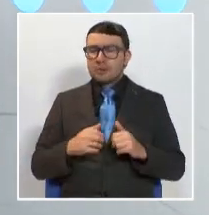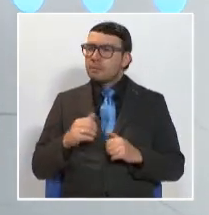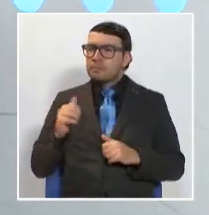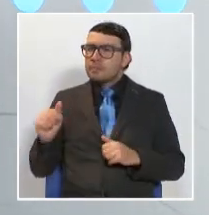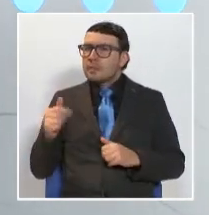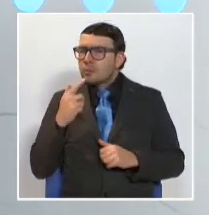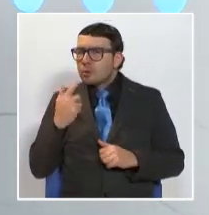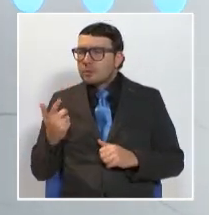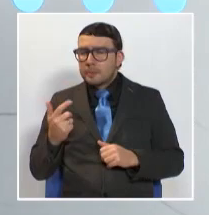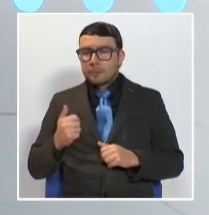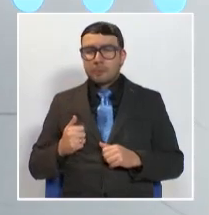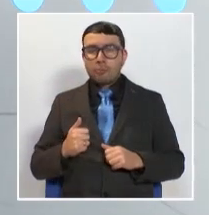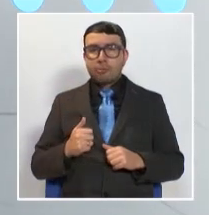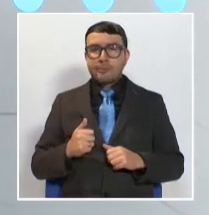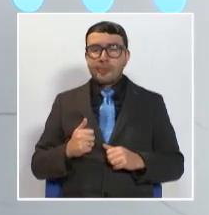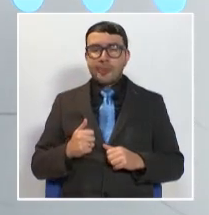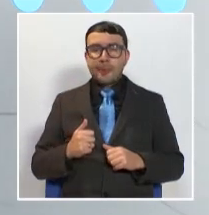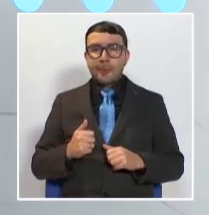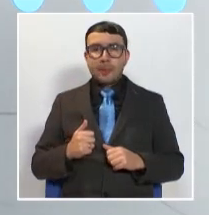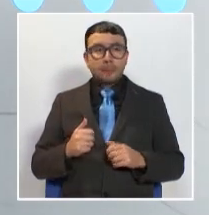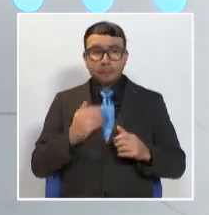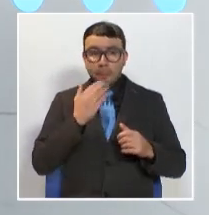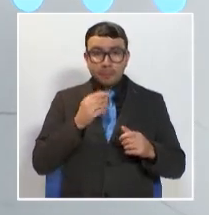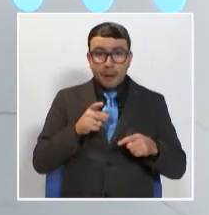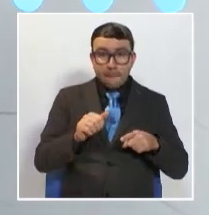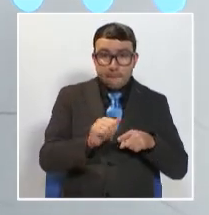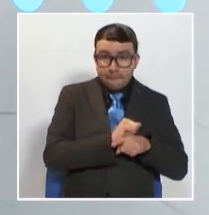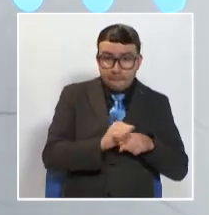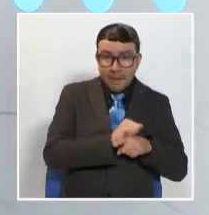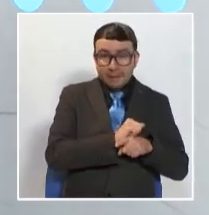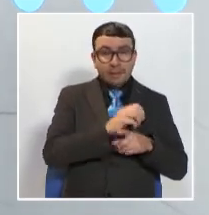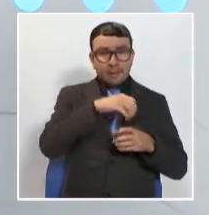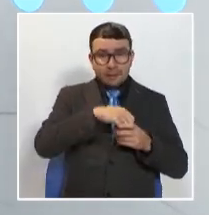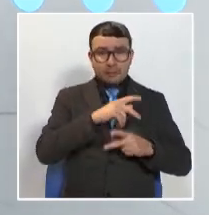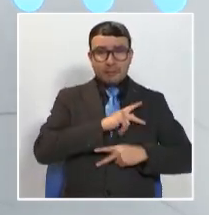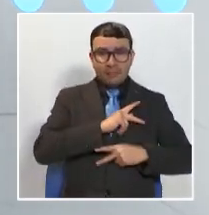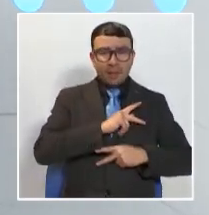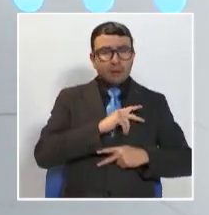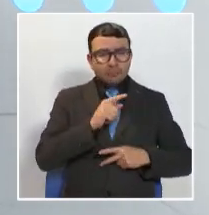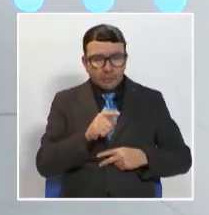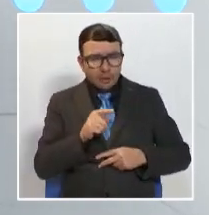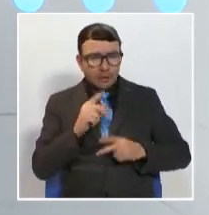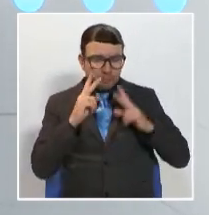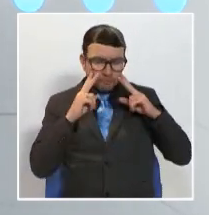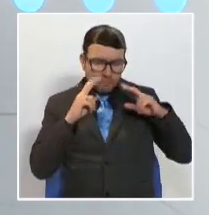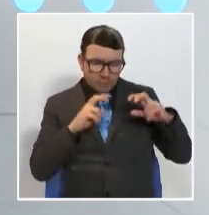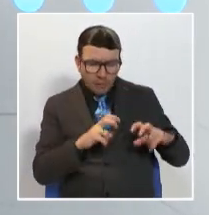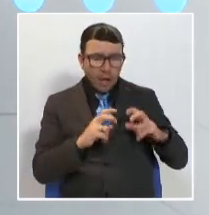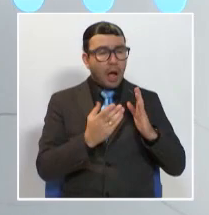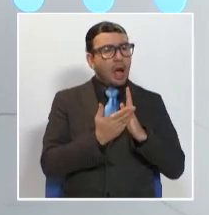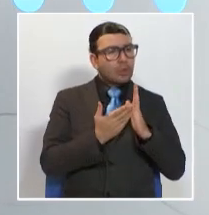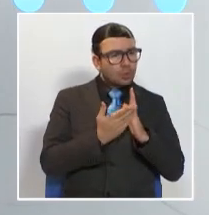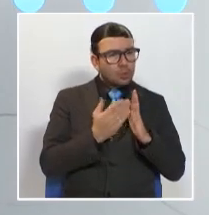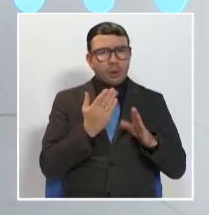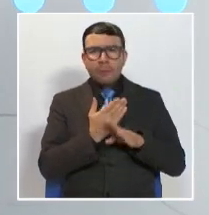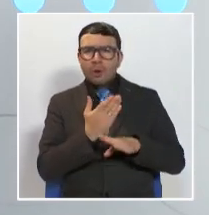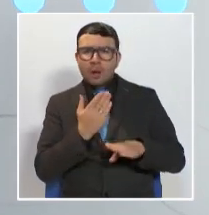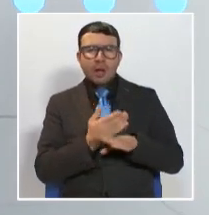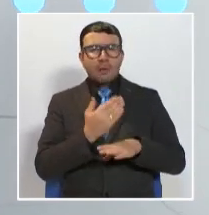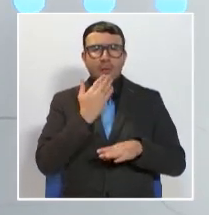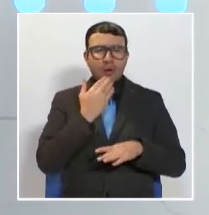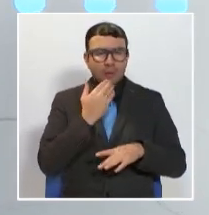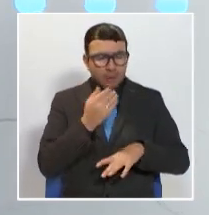por ejemplo, en la práctica privada ve cosas más de estética, pues obviamente problemas más como de manchas de